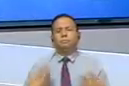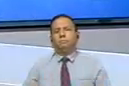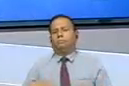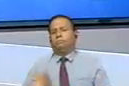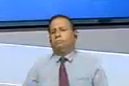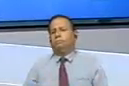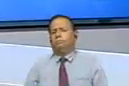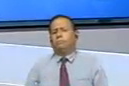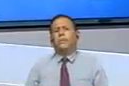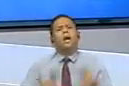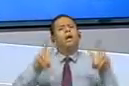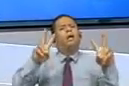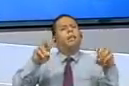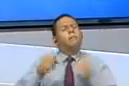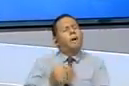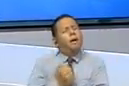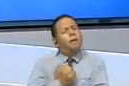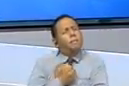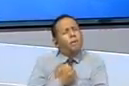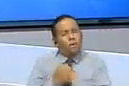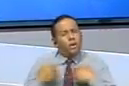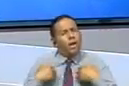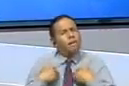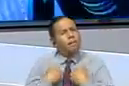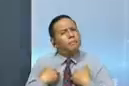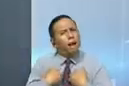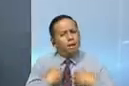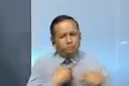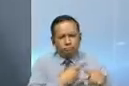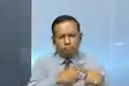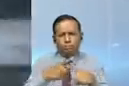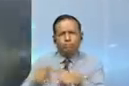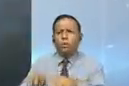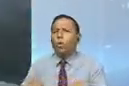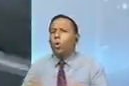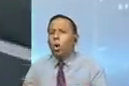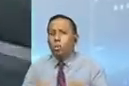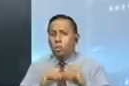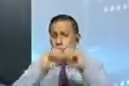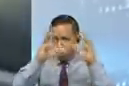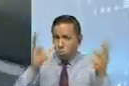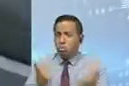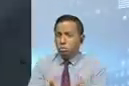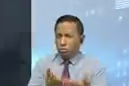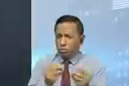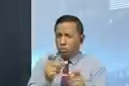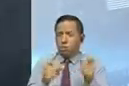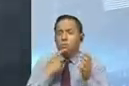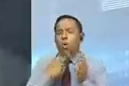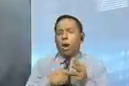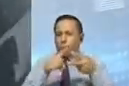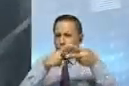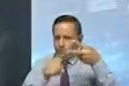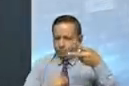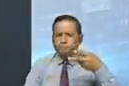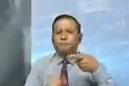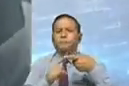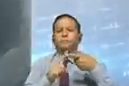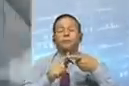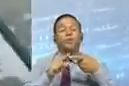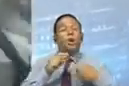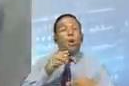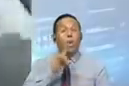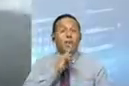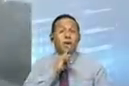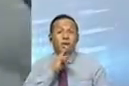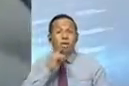Impresionante. Y el amor por los animales se hace presente en diferentes partes del mundo. Aquí, dos ejemplos. Un agente policial del estado de Colorado,